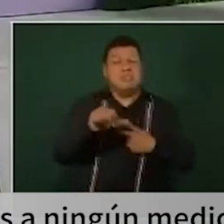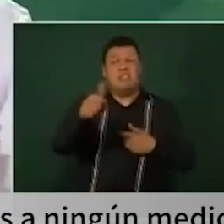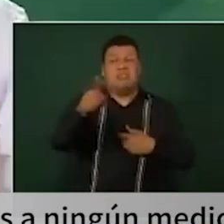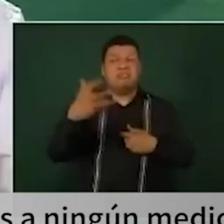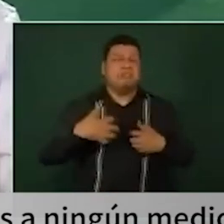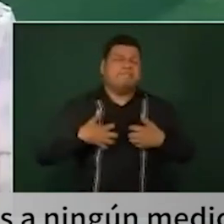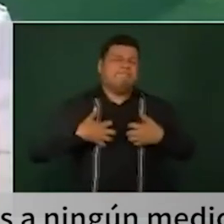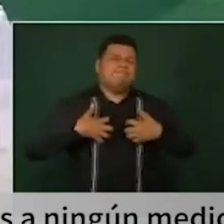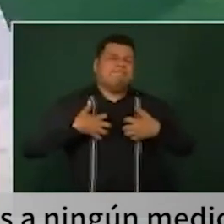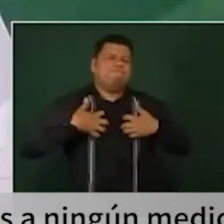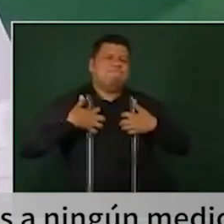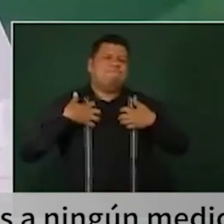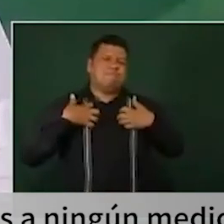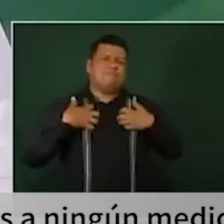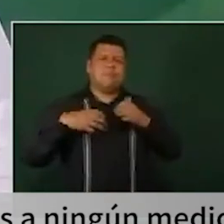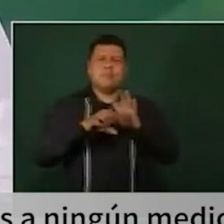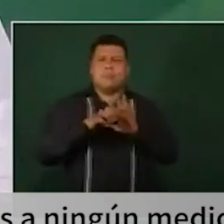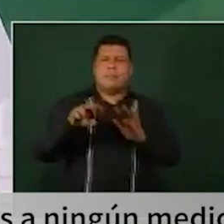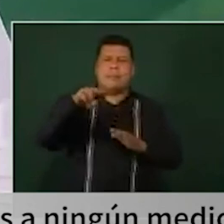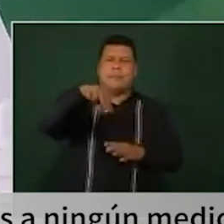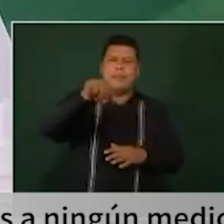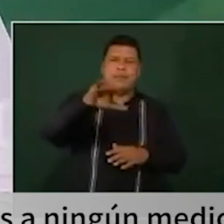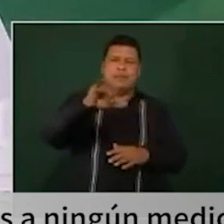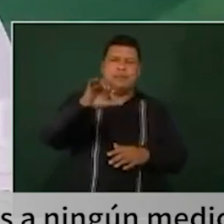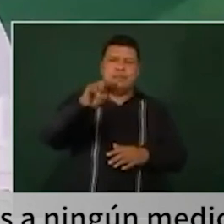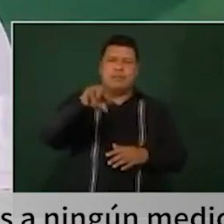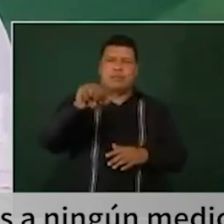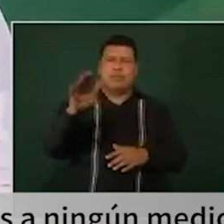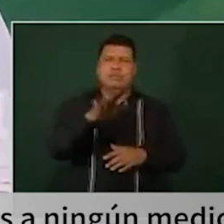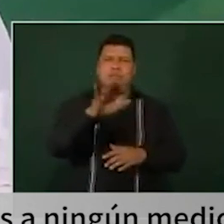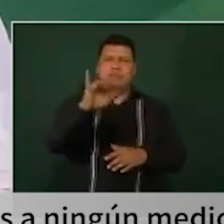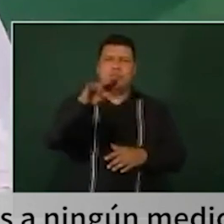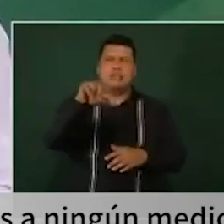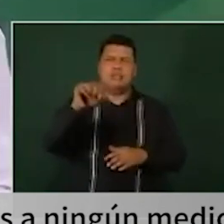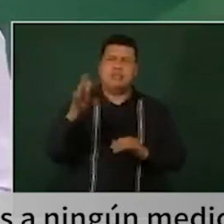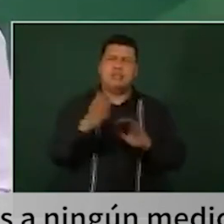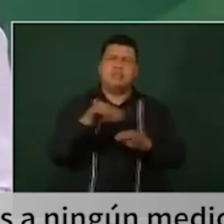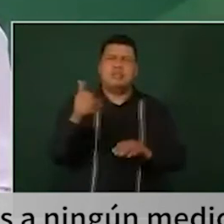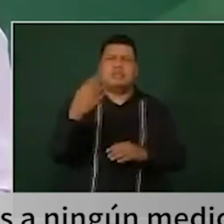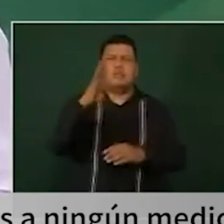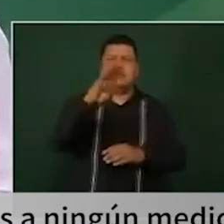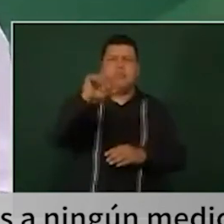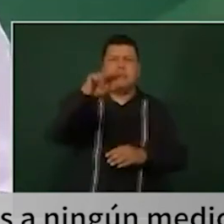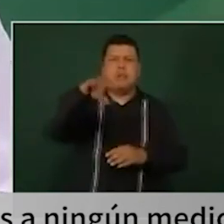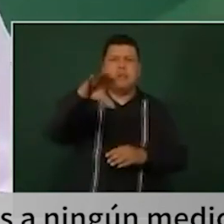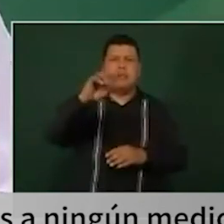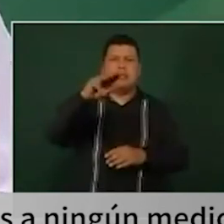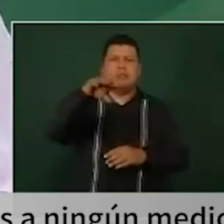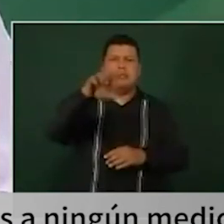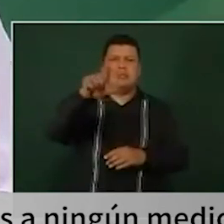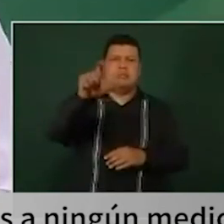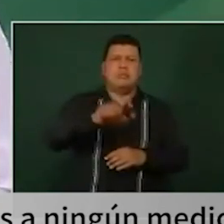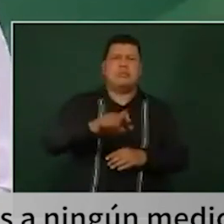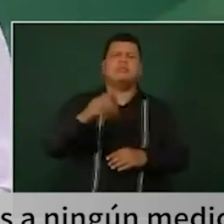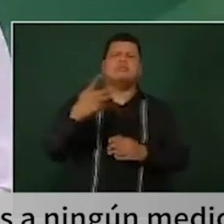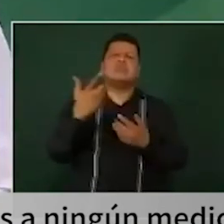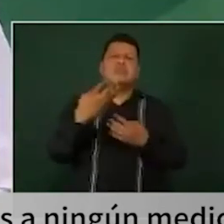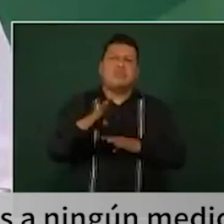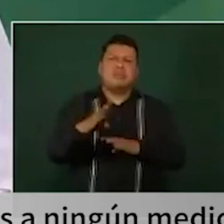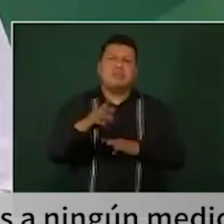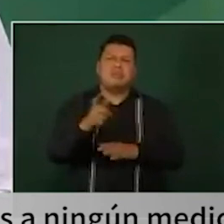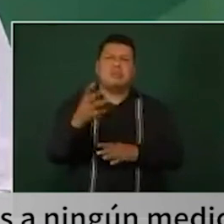caso de Nacional Financiera y de Bancomex, pues son bancos para